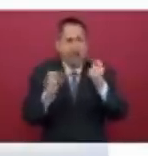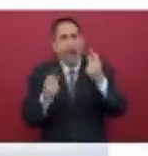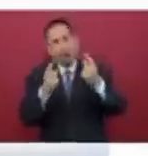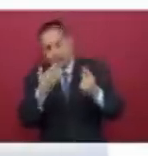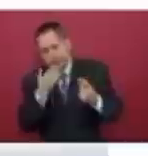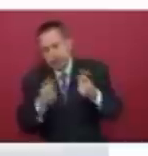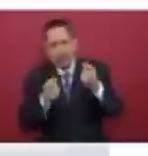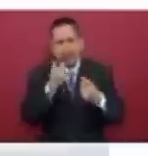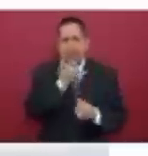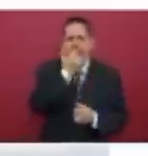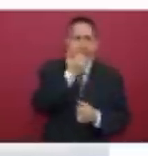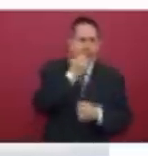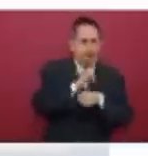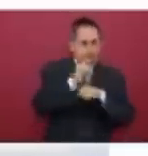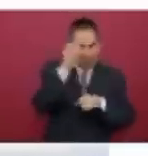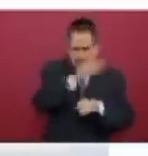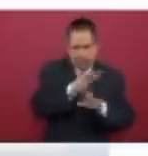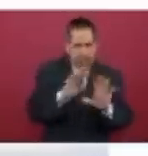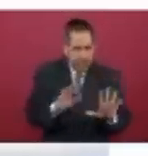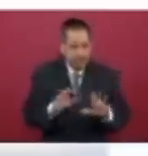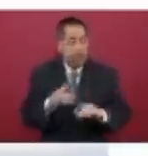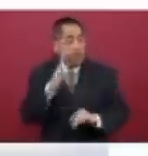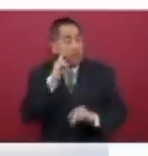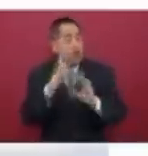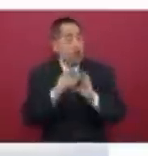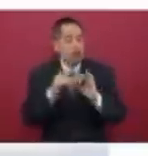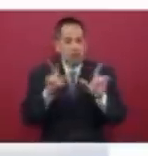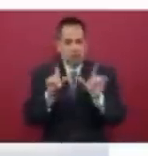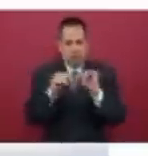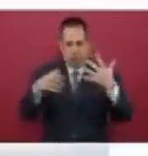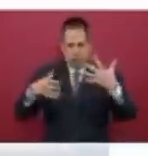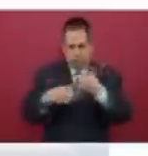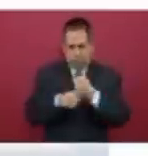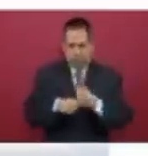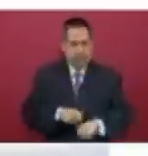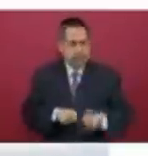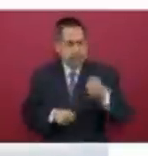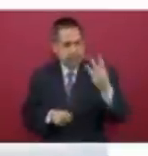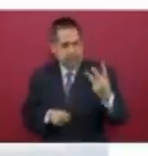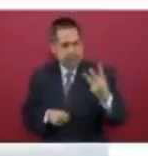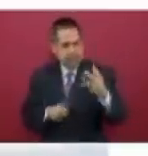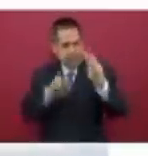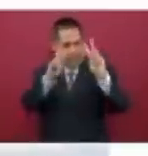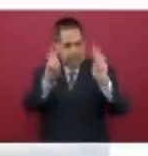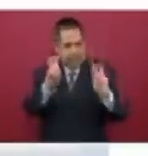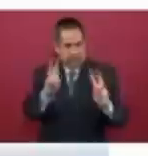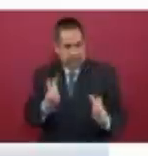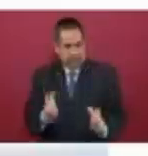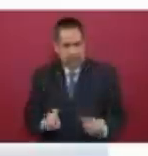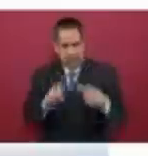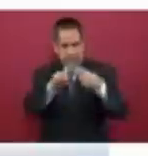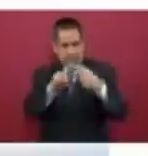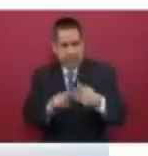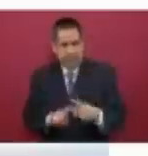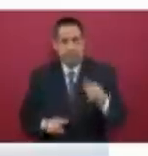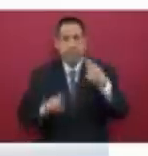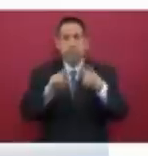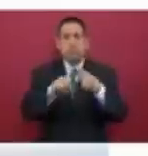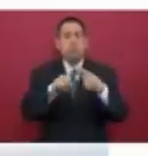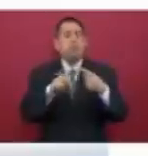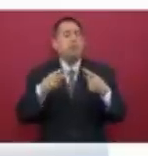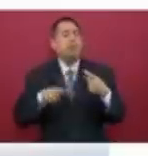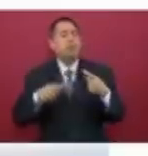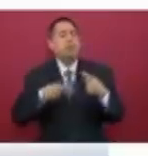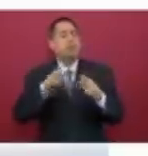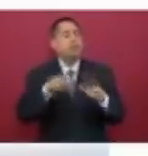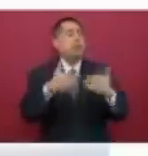alguna incorrecta pero básicamente las hemos resumido en tres grandes temas la primera el temor de parte de los